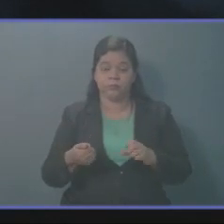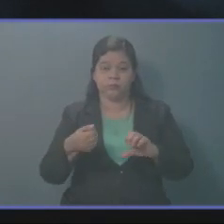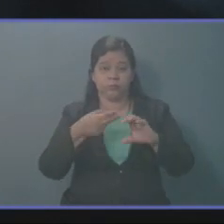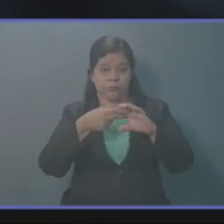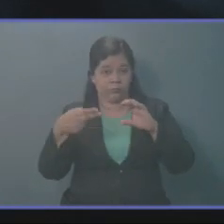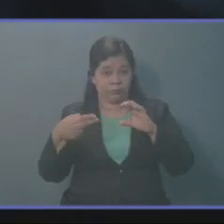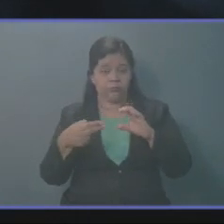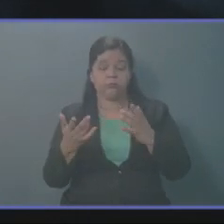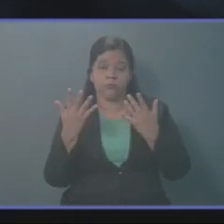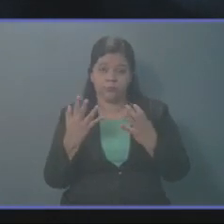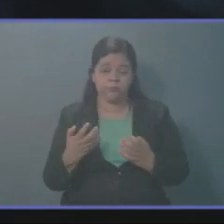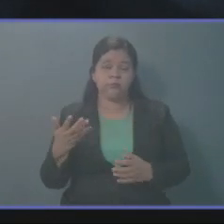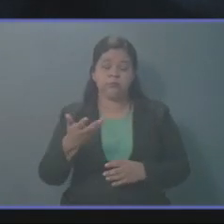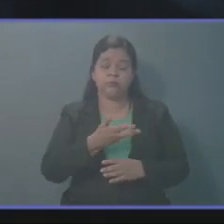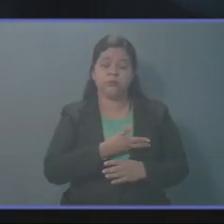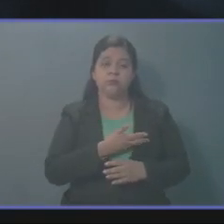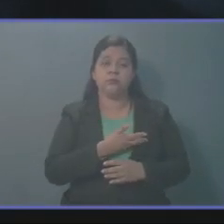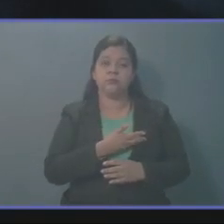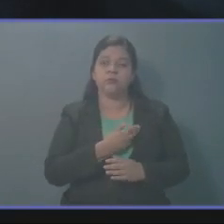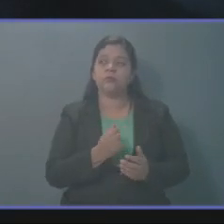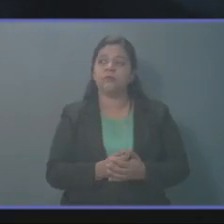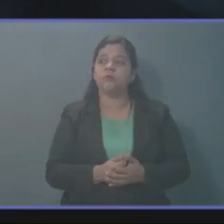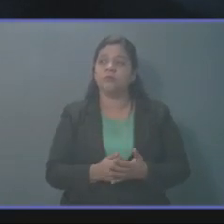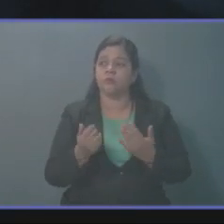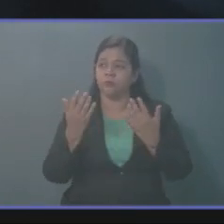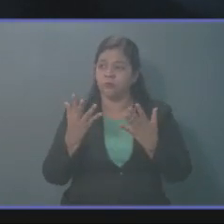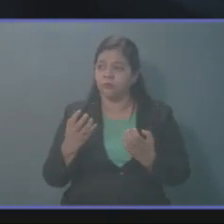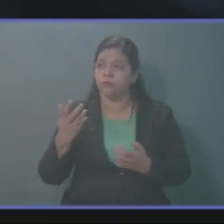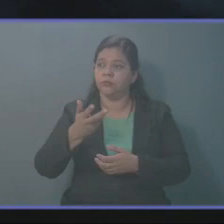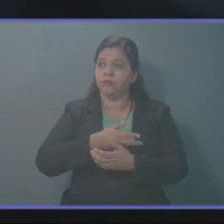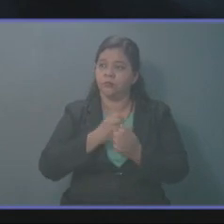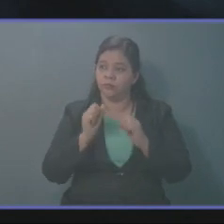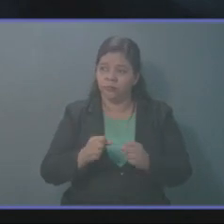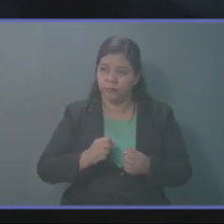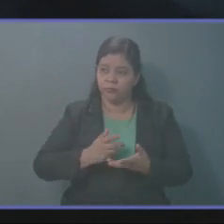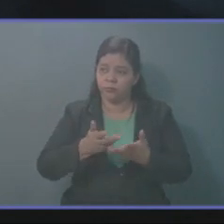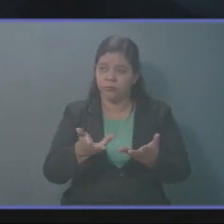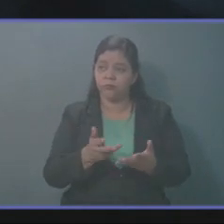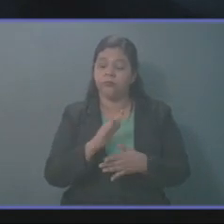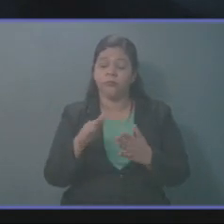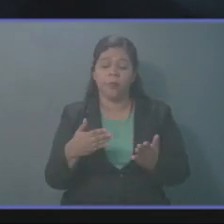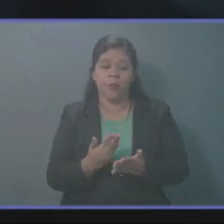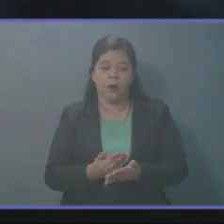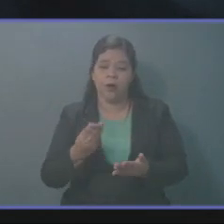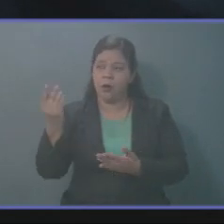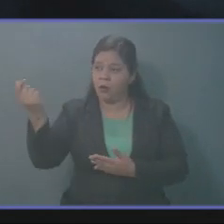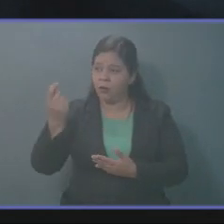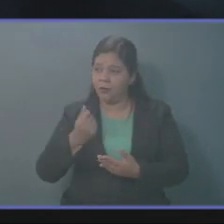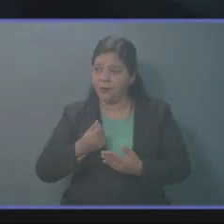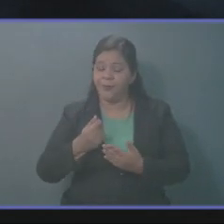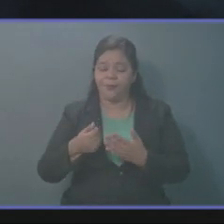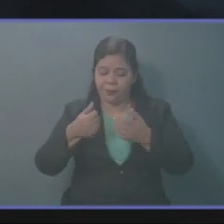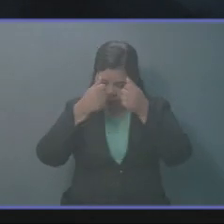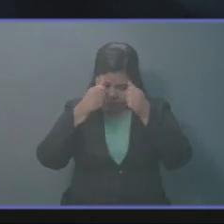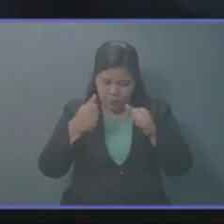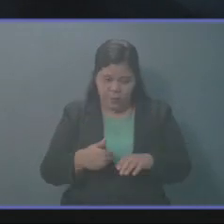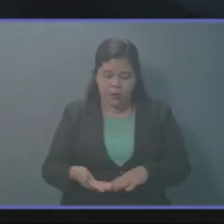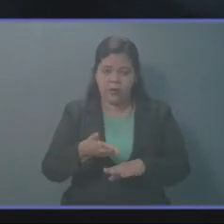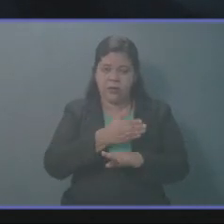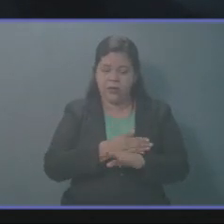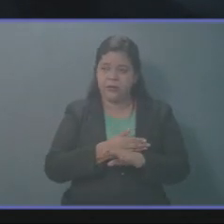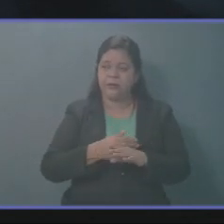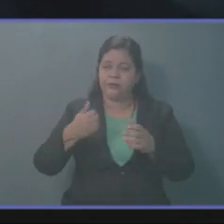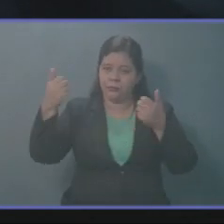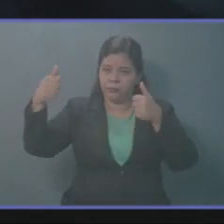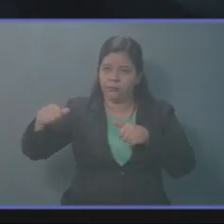Solicitando remitir a esta comisión opinión actualizada. Dice, al respecto tengo bien a manifestarle que la obtención de los recursos provenientes de los acuerdos financieros suscritos